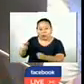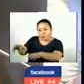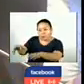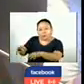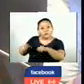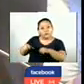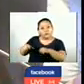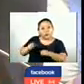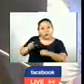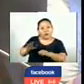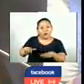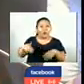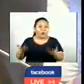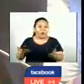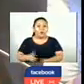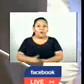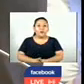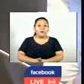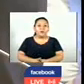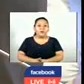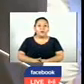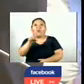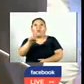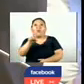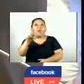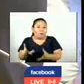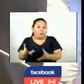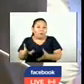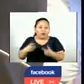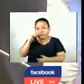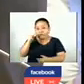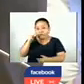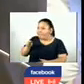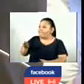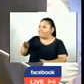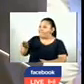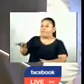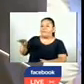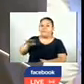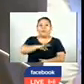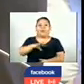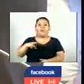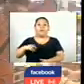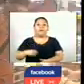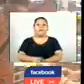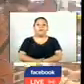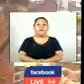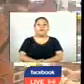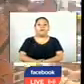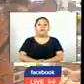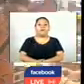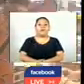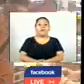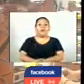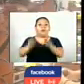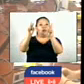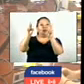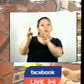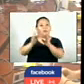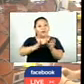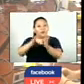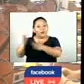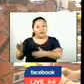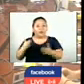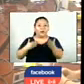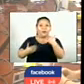preferencias, como quiera venir a denominarse, identificados por la familia solicitante. En otros temas, la